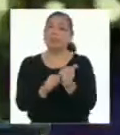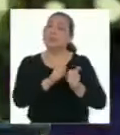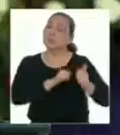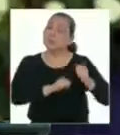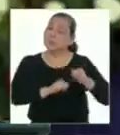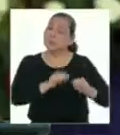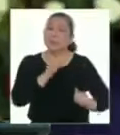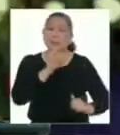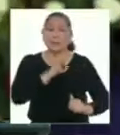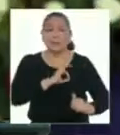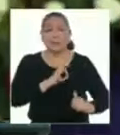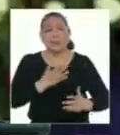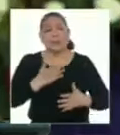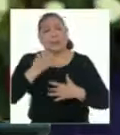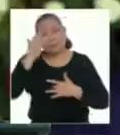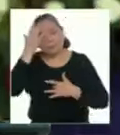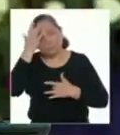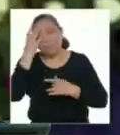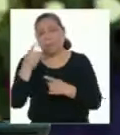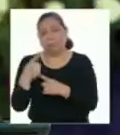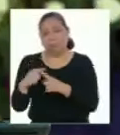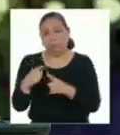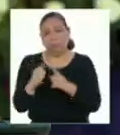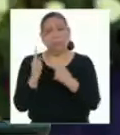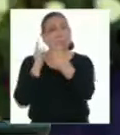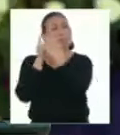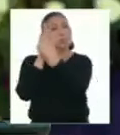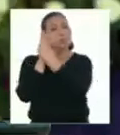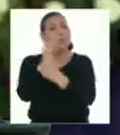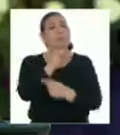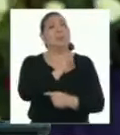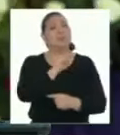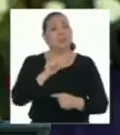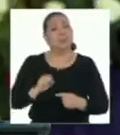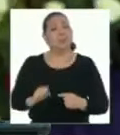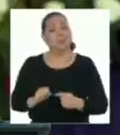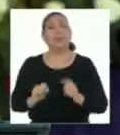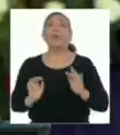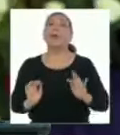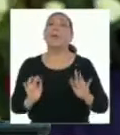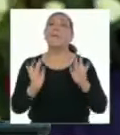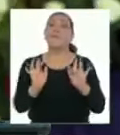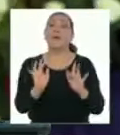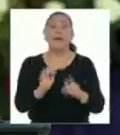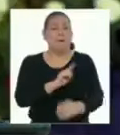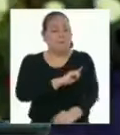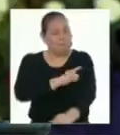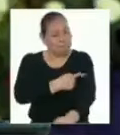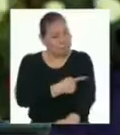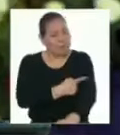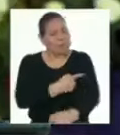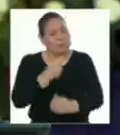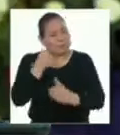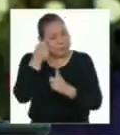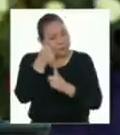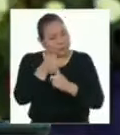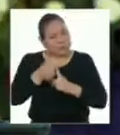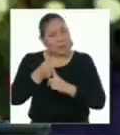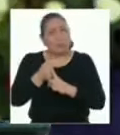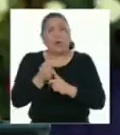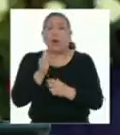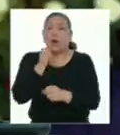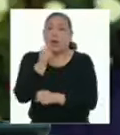sufren espiritual y corporalmente, para que encuentren en el Señor de los milagros la fortaleza para luchar contra